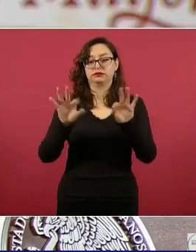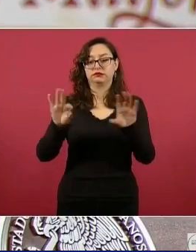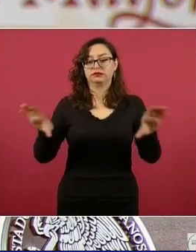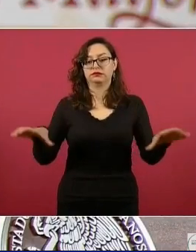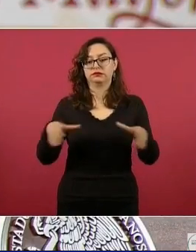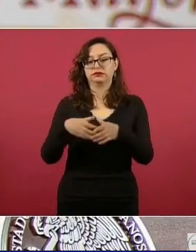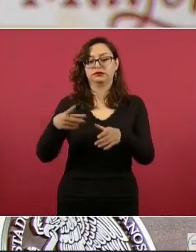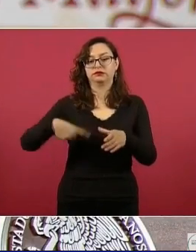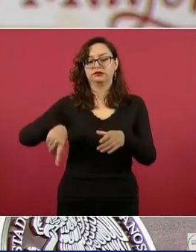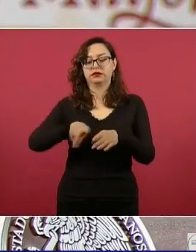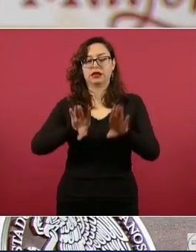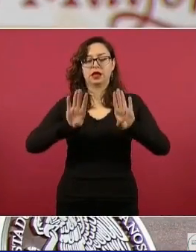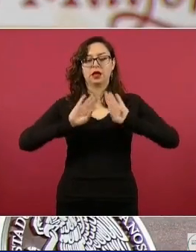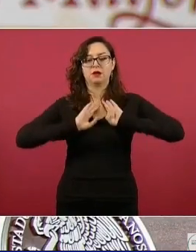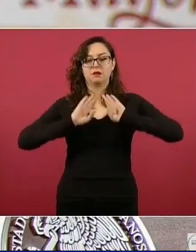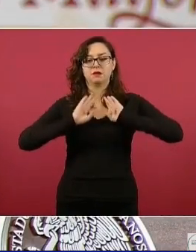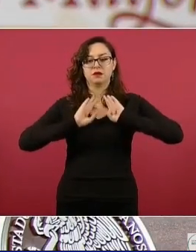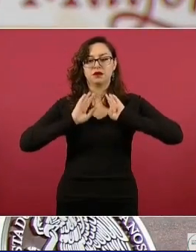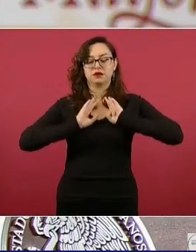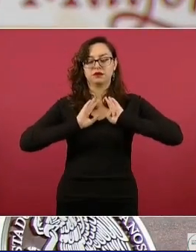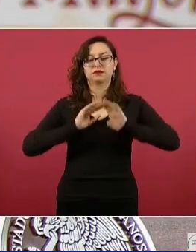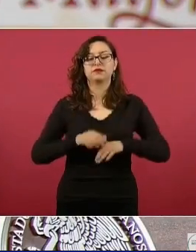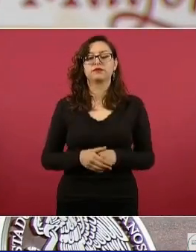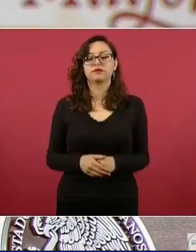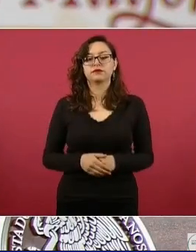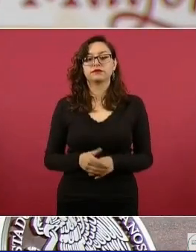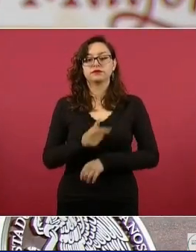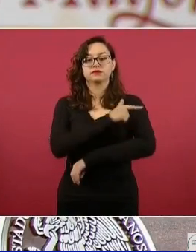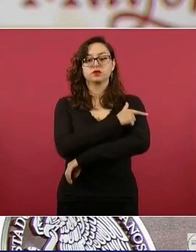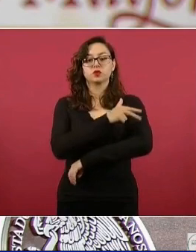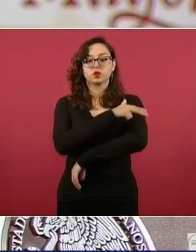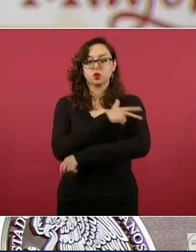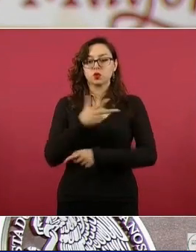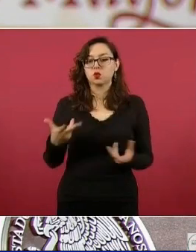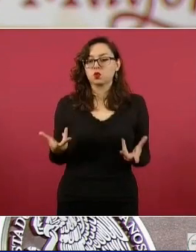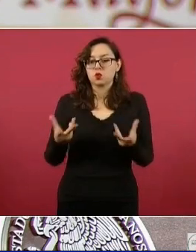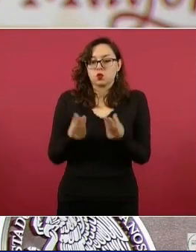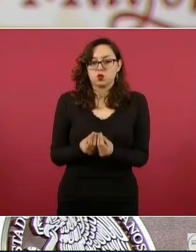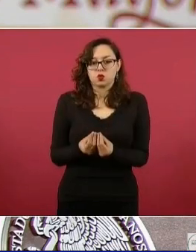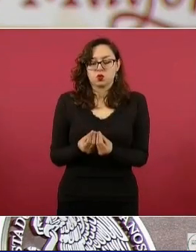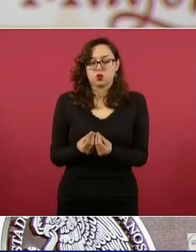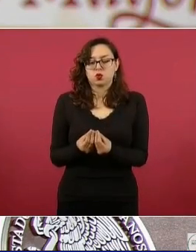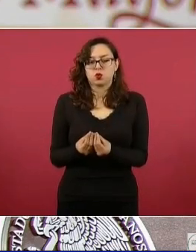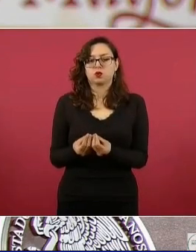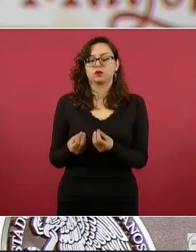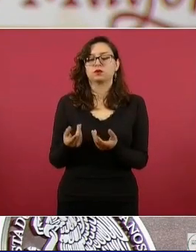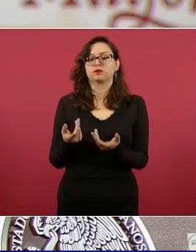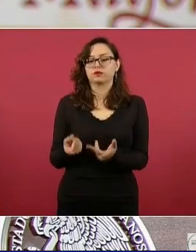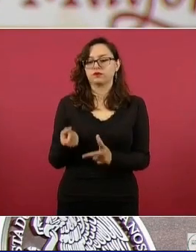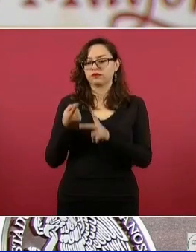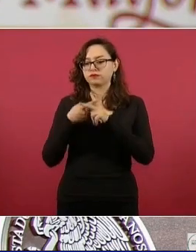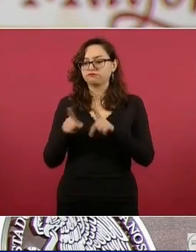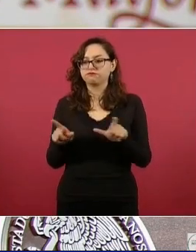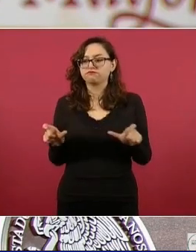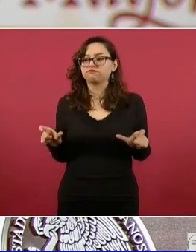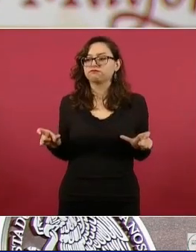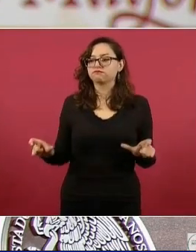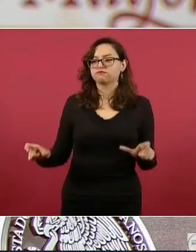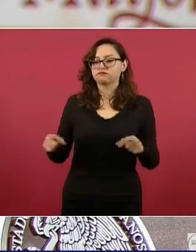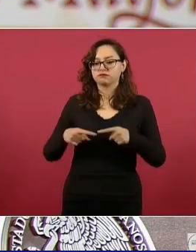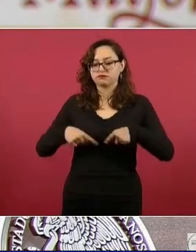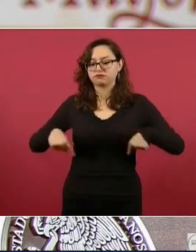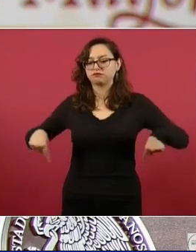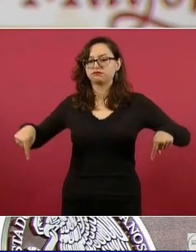11 región militar. El personal militar y la Guardia Nacional inicialmente empezaron con acordonamiento del área y